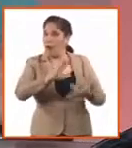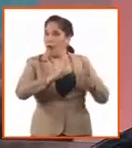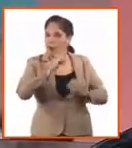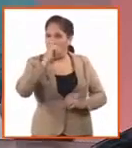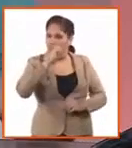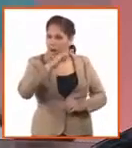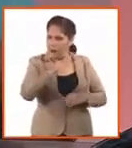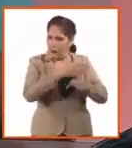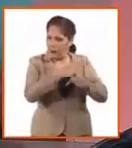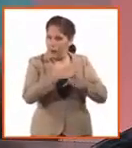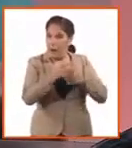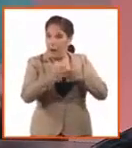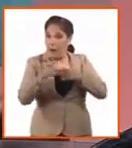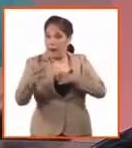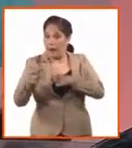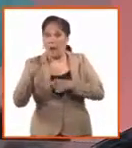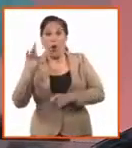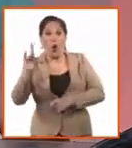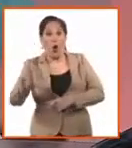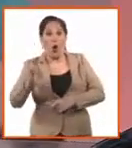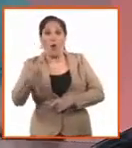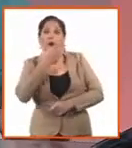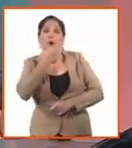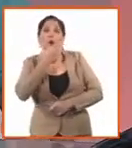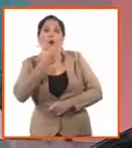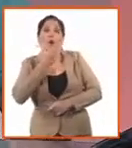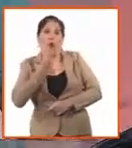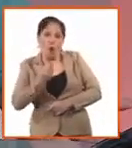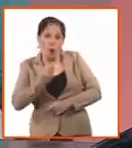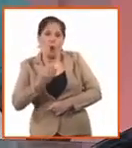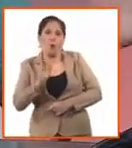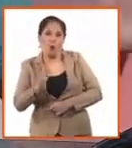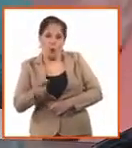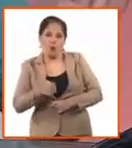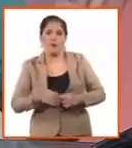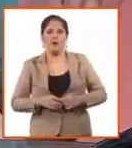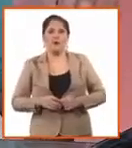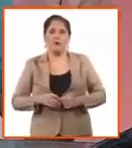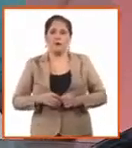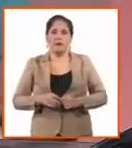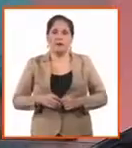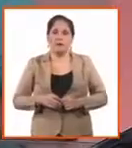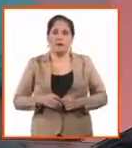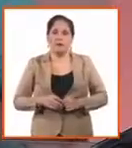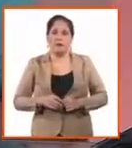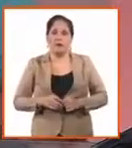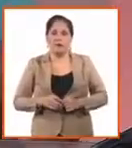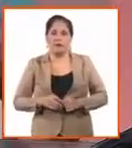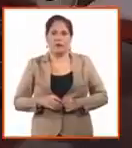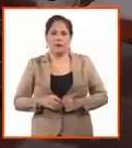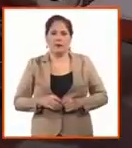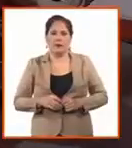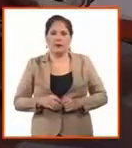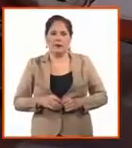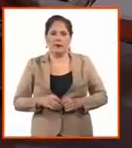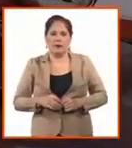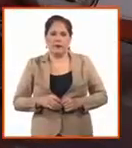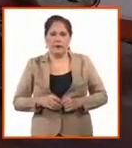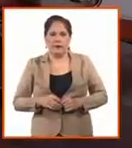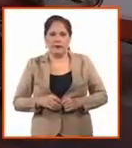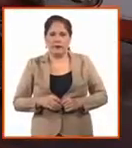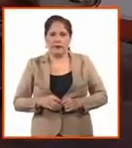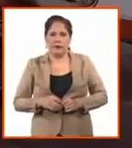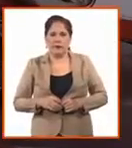cuando asesinaron el che en bolivia era mejor que yo sea en rigor y estás aquí tal vez emilio y en el